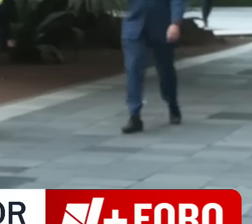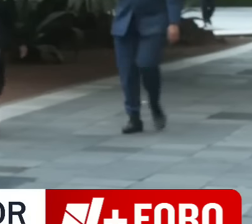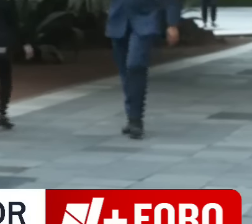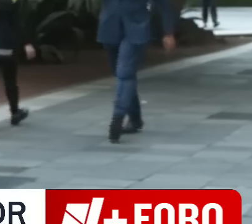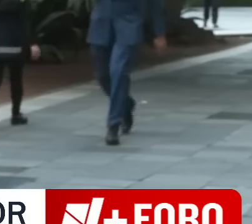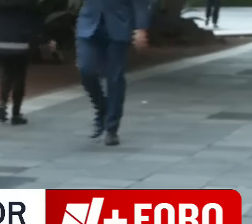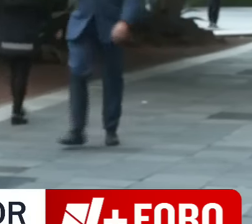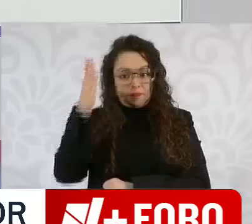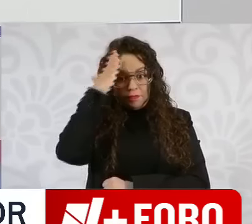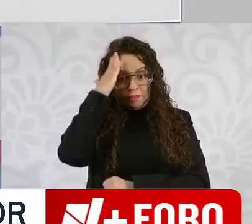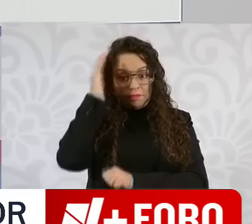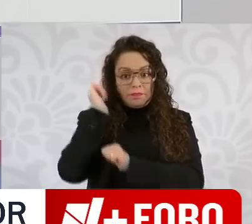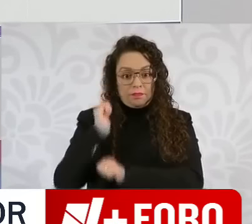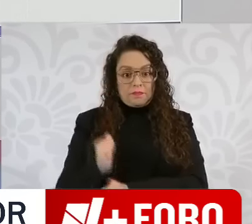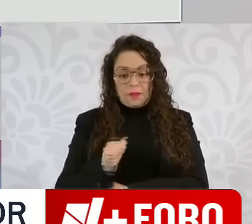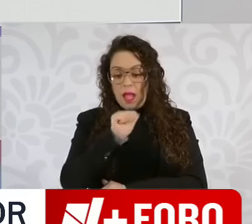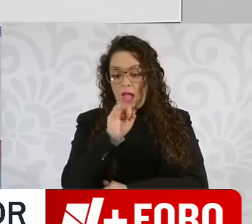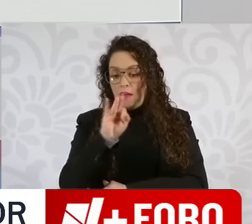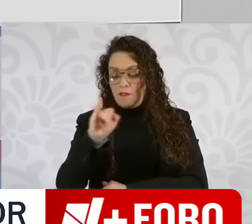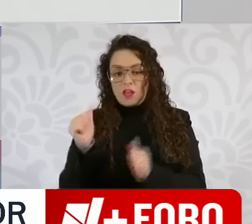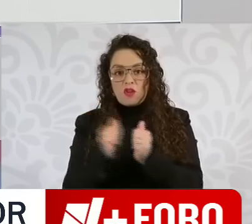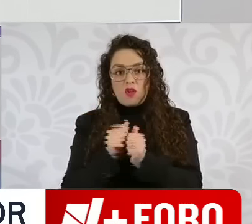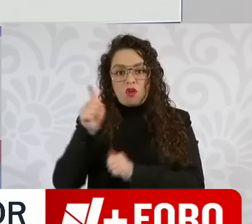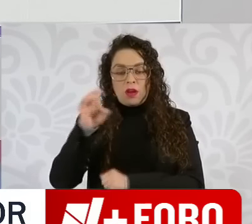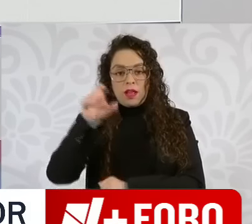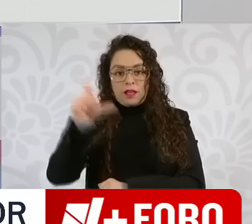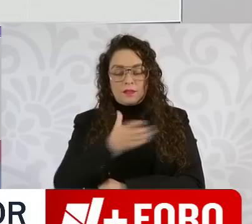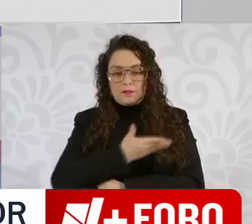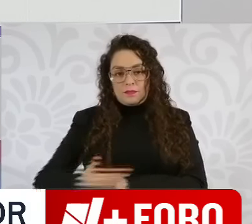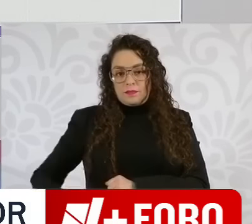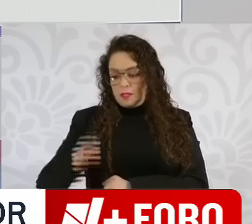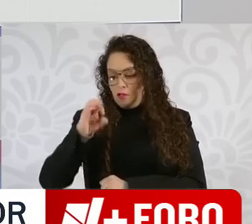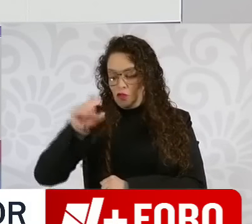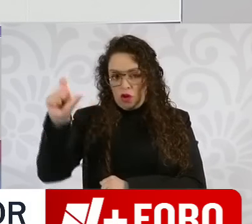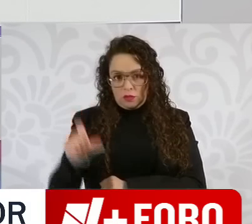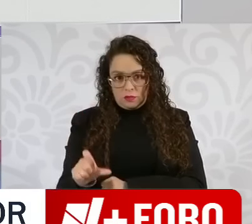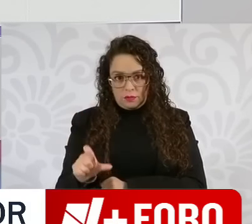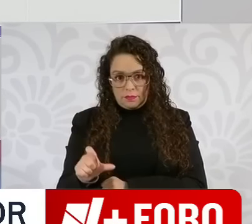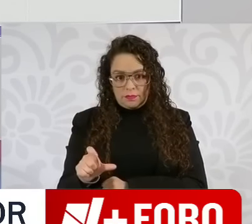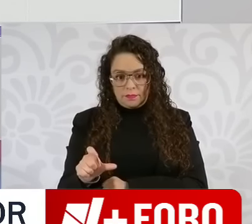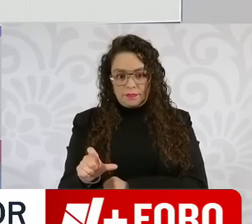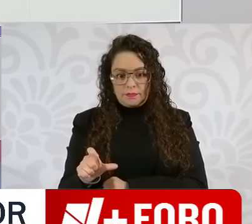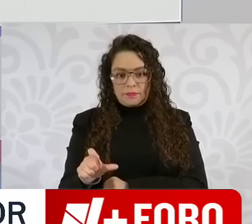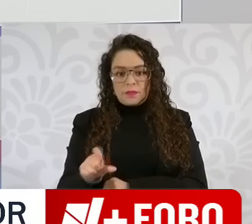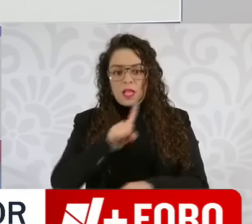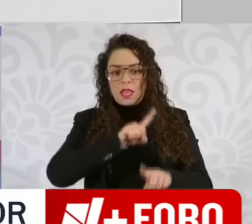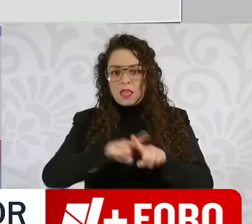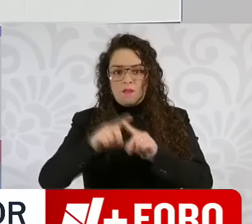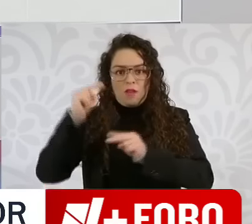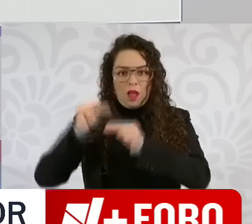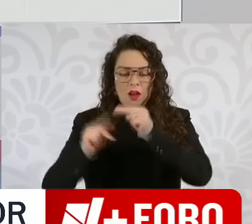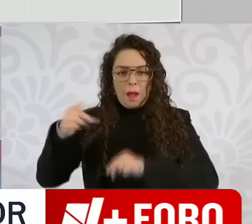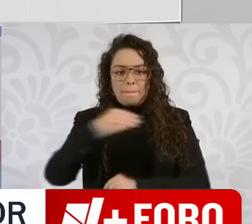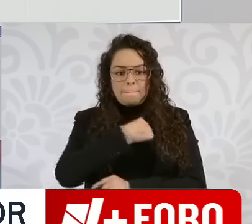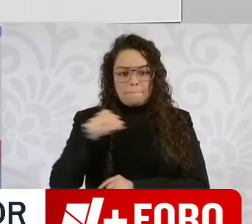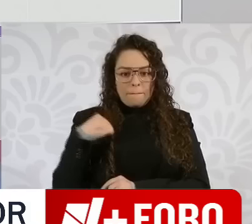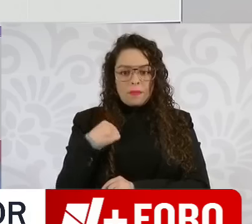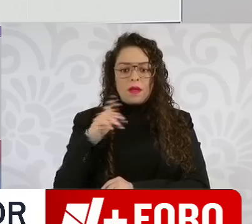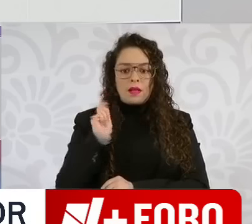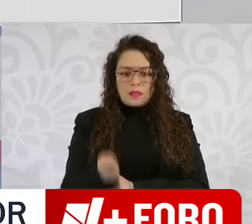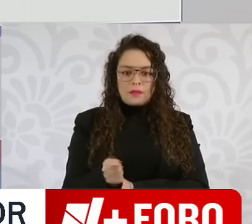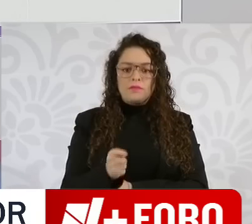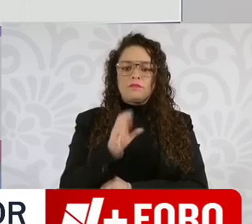devolvió este dinero a la esposa del exsecretario Genaro García Luna, y entonces ahora dice, nosotros vamos por estas cuentas.